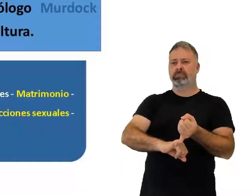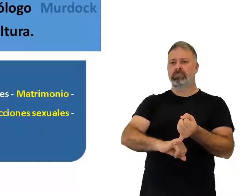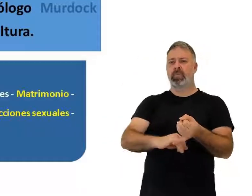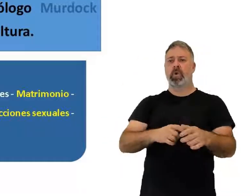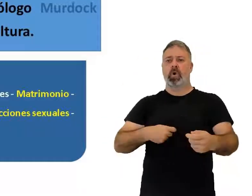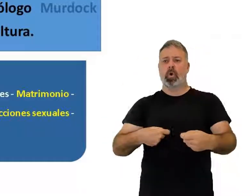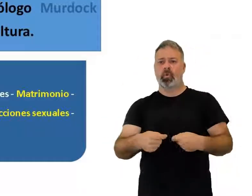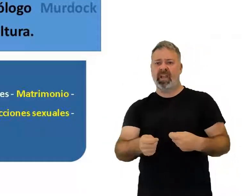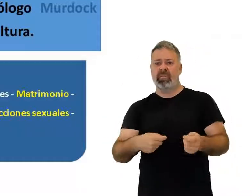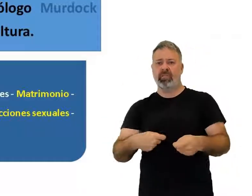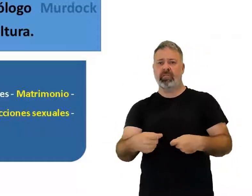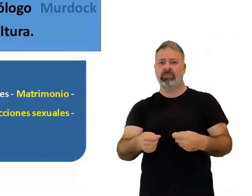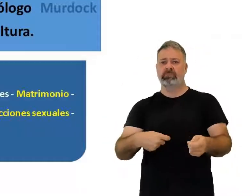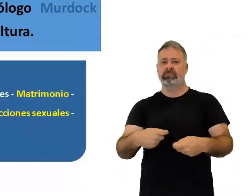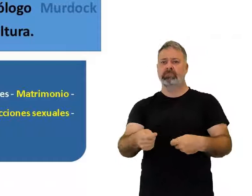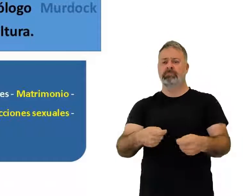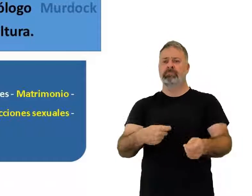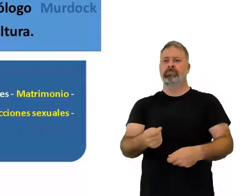comercio.